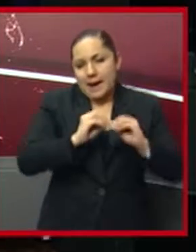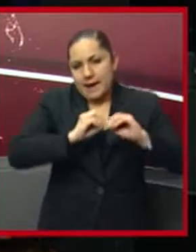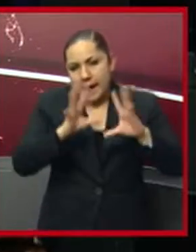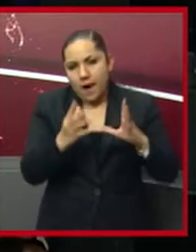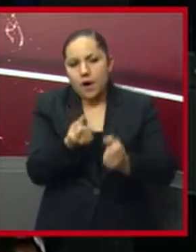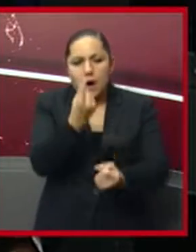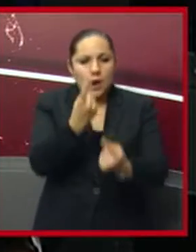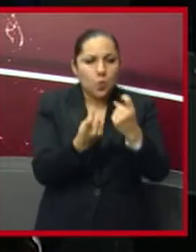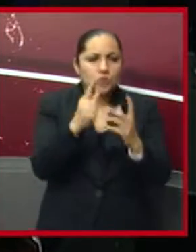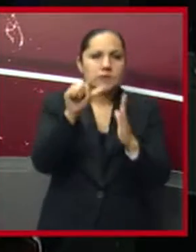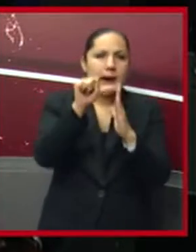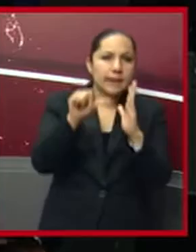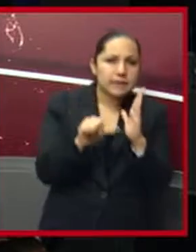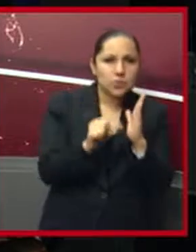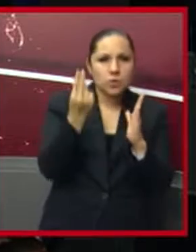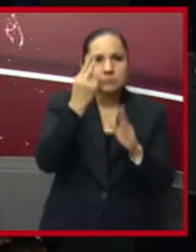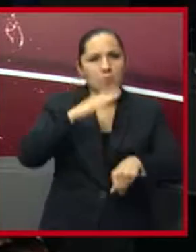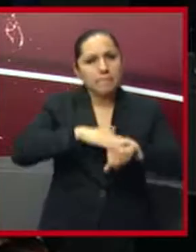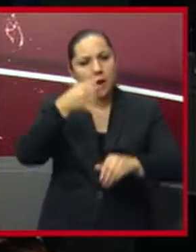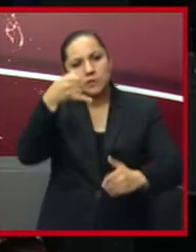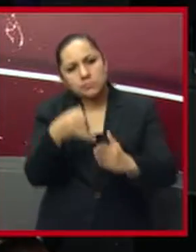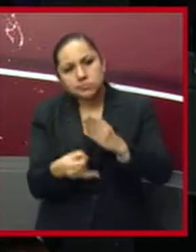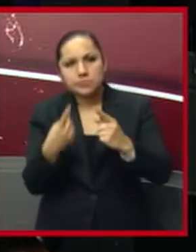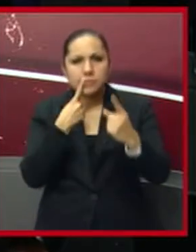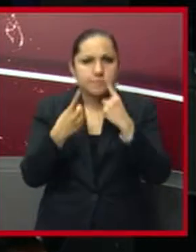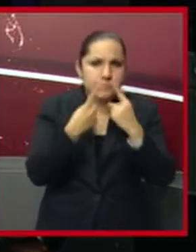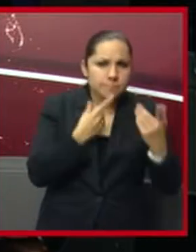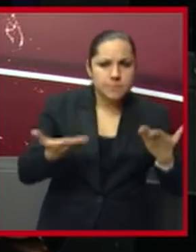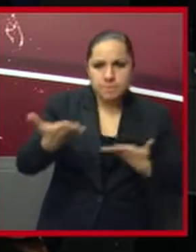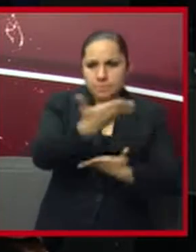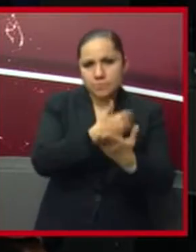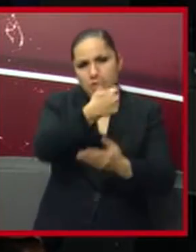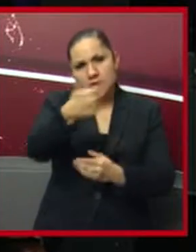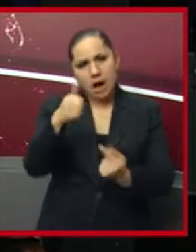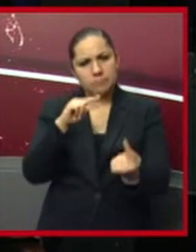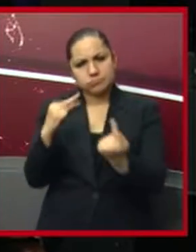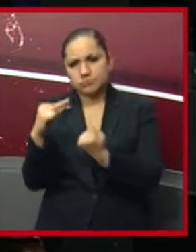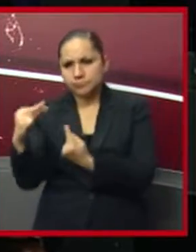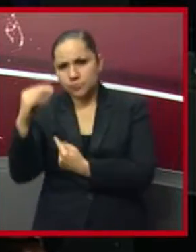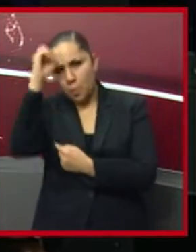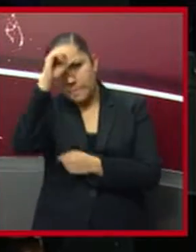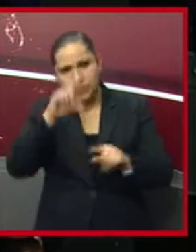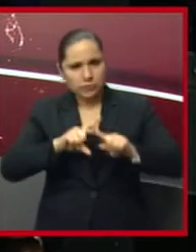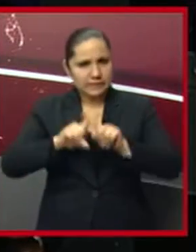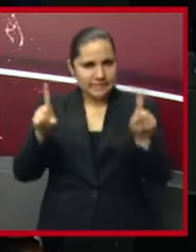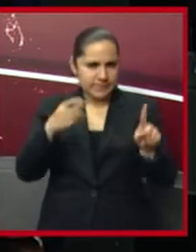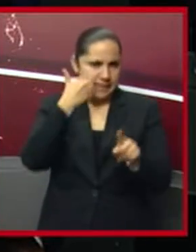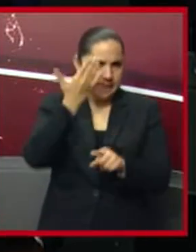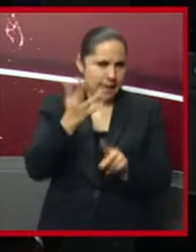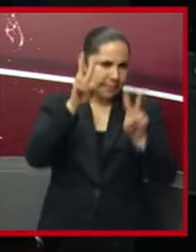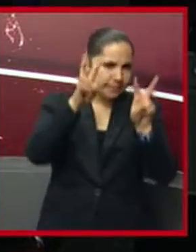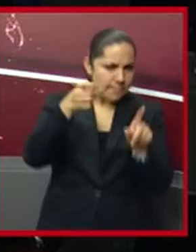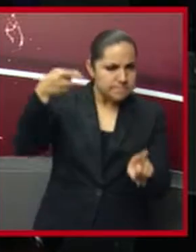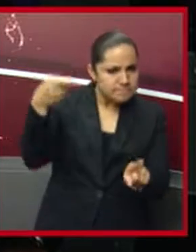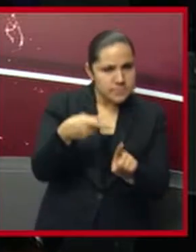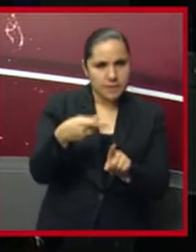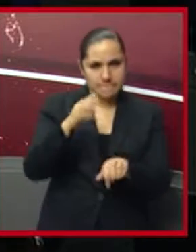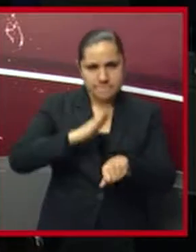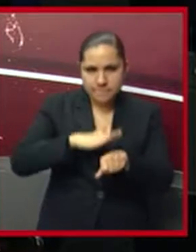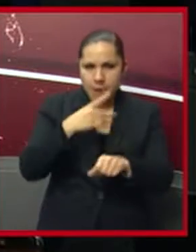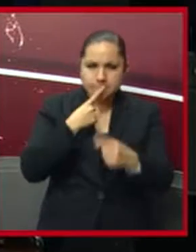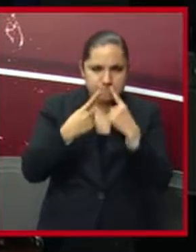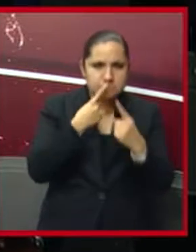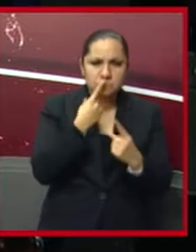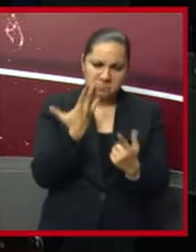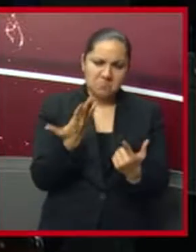es de esperarse del debate político ordenado, que existan reservas y disensos en algunos temas particulares, pero en lo general todos estuvimos de acuerdo y